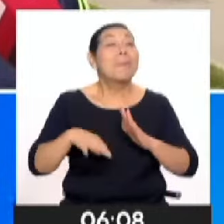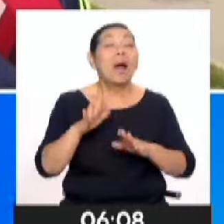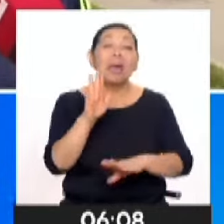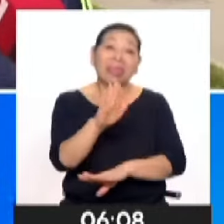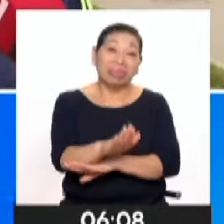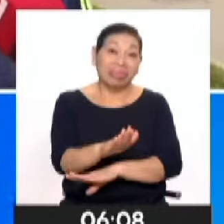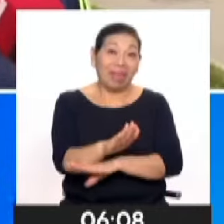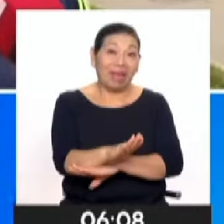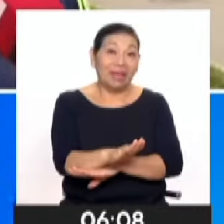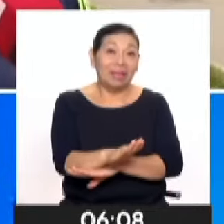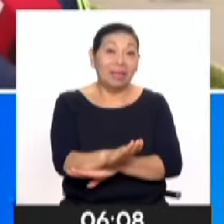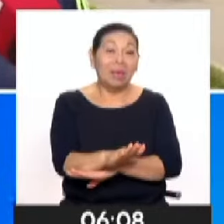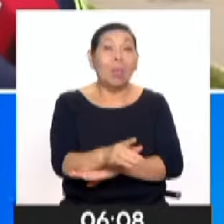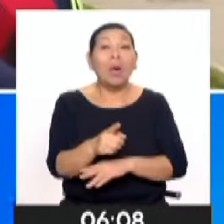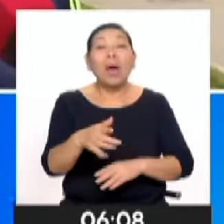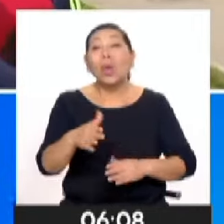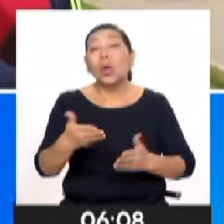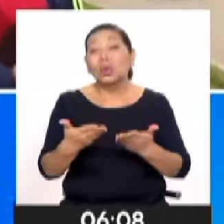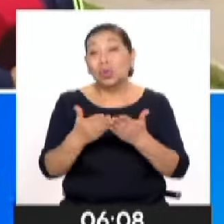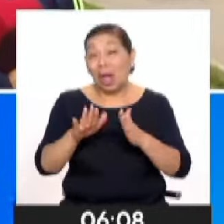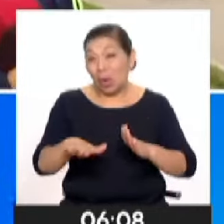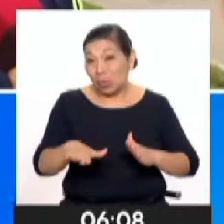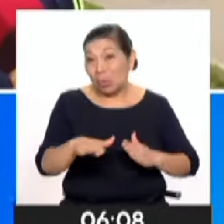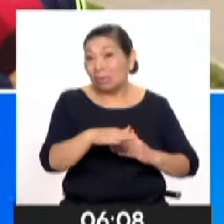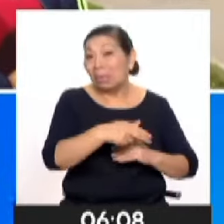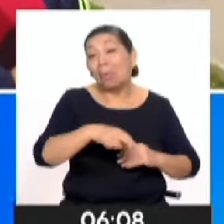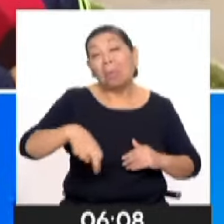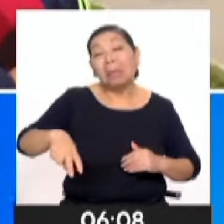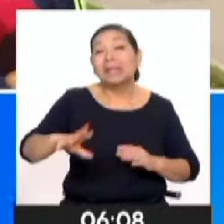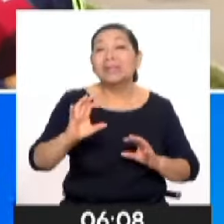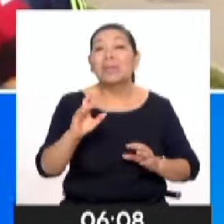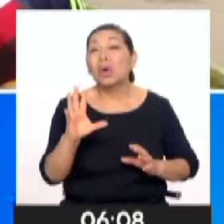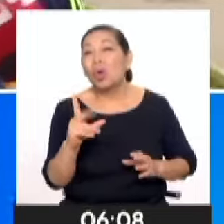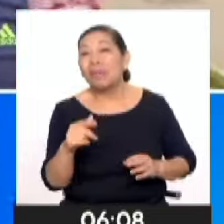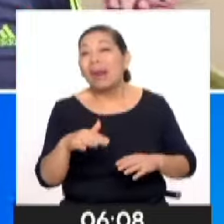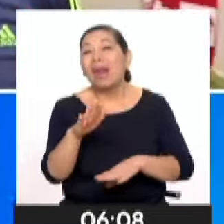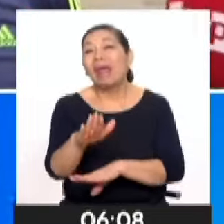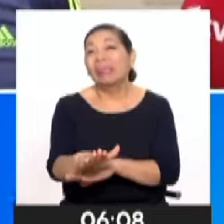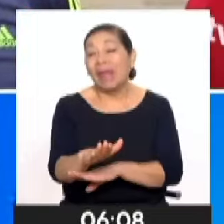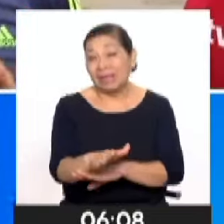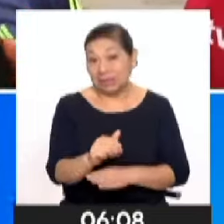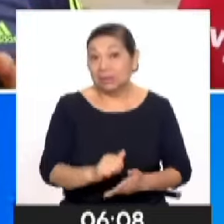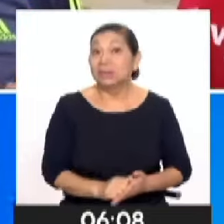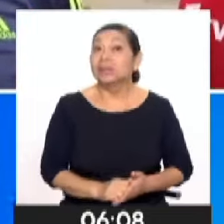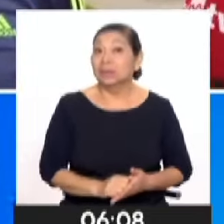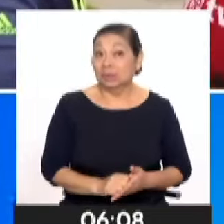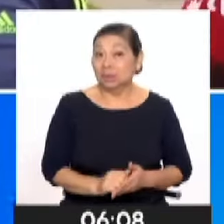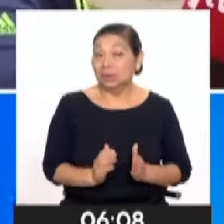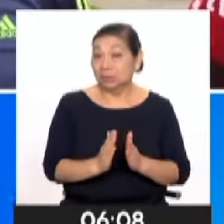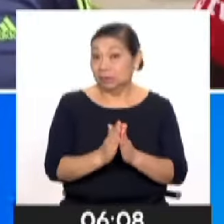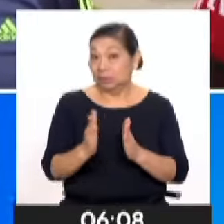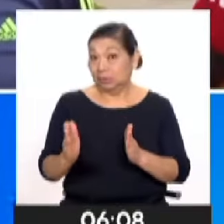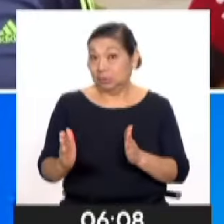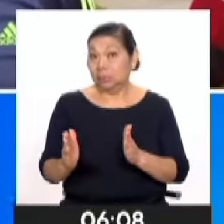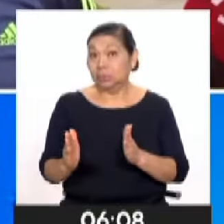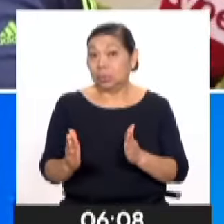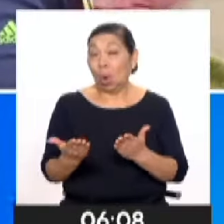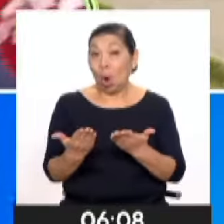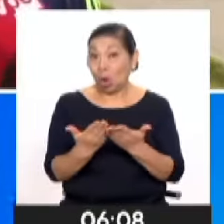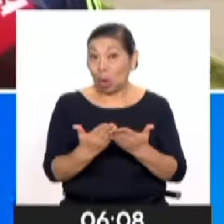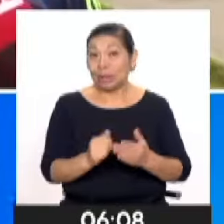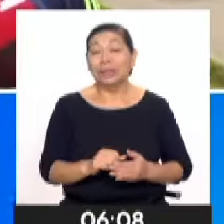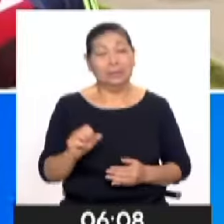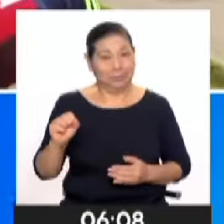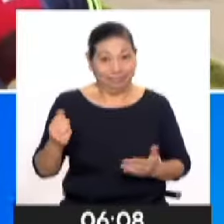en las tardes también cuando los chicos salen del colegio Entonces esta zona cuenta de que acá al costado se encuentra una institución